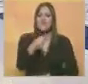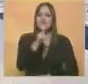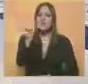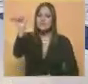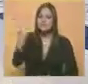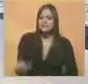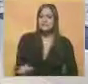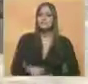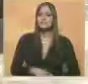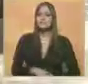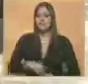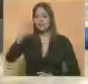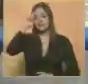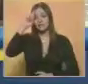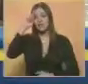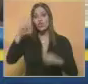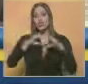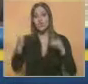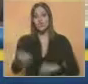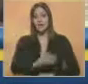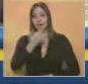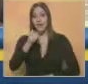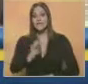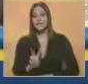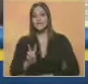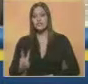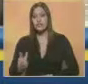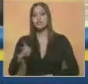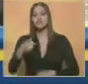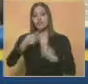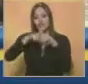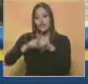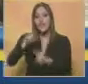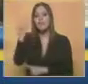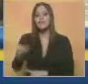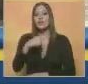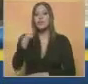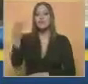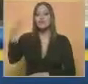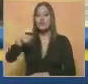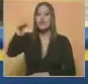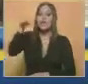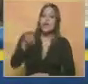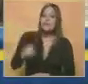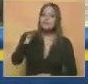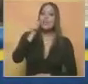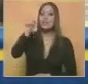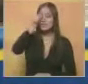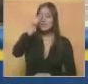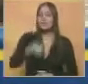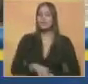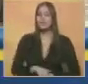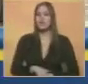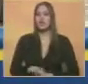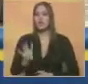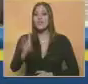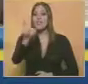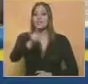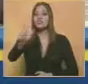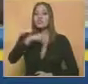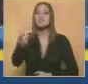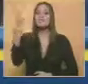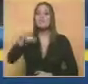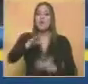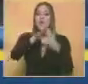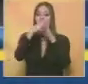información. Así es, amigos, tengan todos muy buenas tardes. 22 decesos se contabilizaron en Carabobo durante este fin de semana. Un cuádruple homicidio se registró